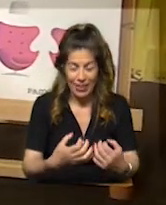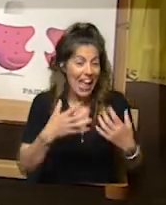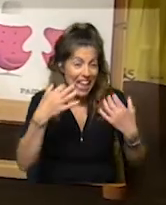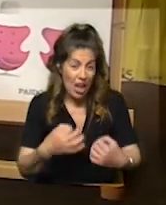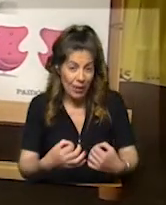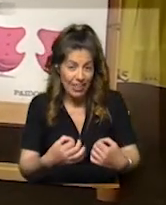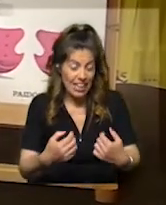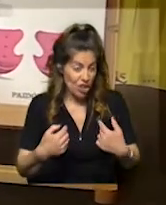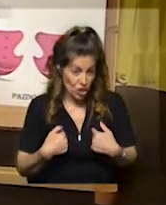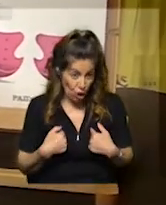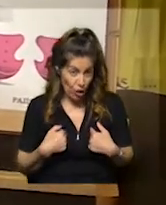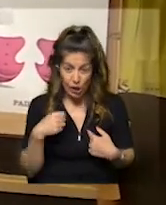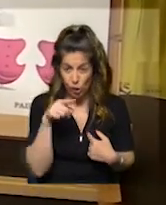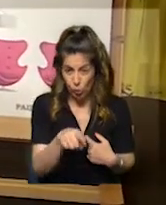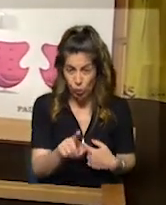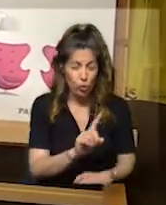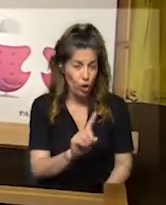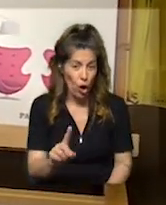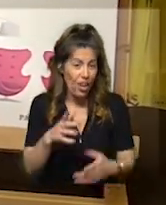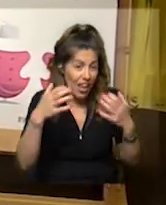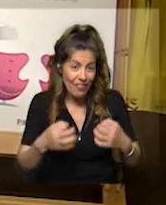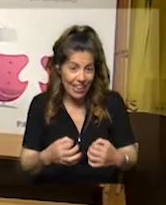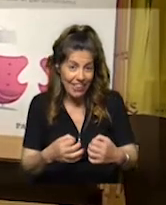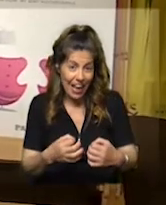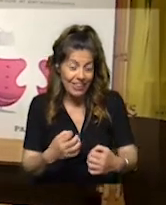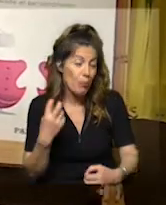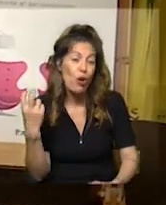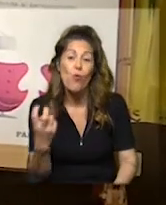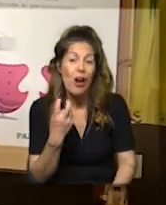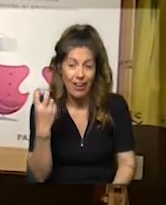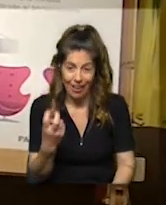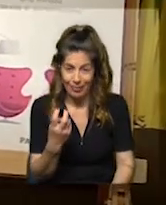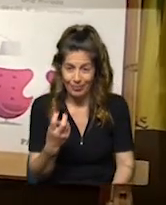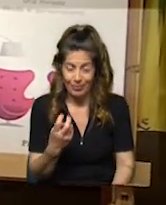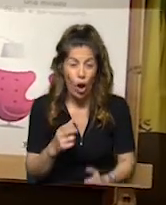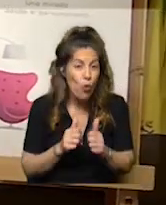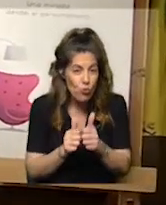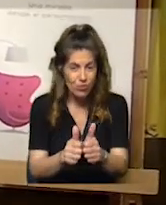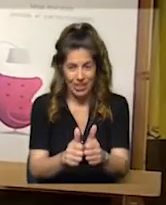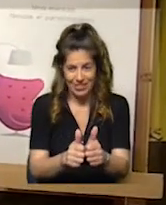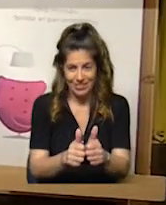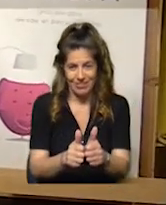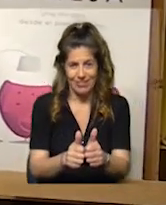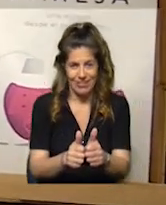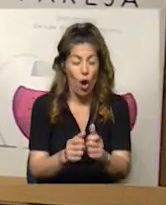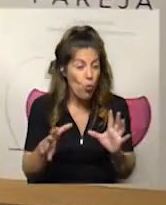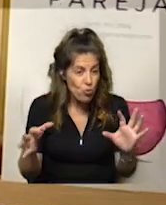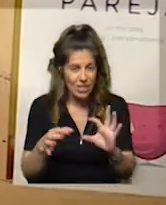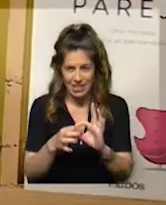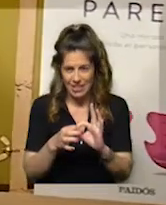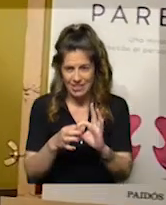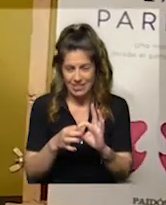tengo ni yo ni tú la verdad la tenemos que ir a buscar juntas no unidas o